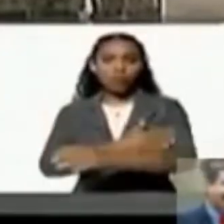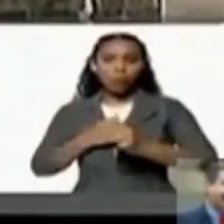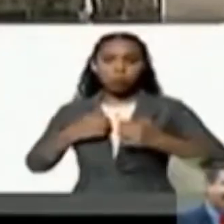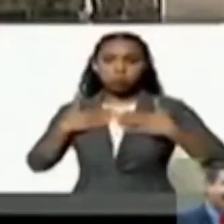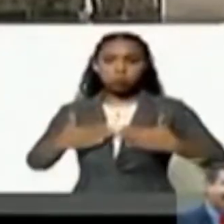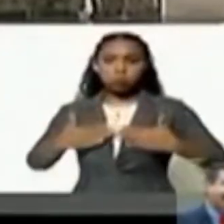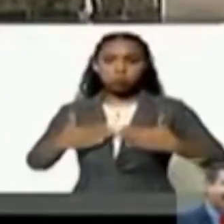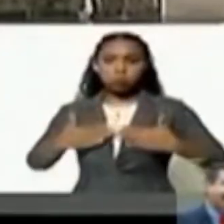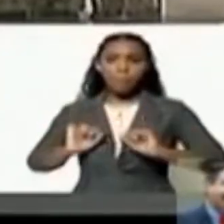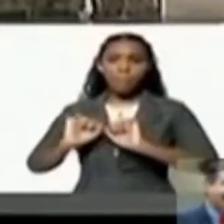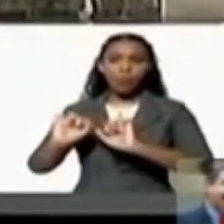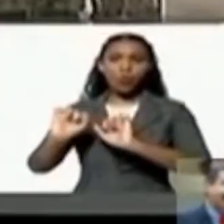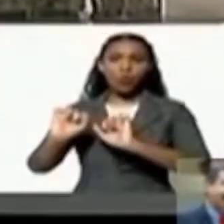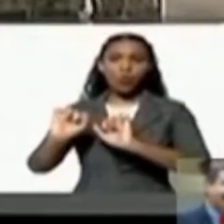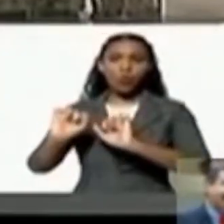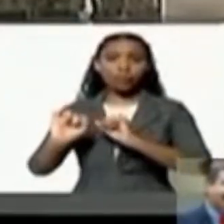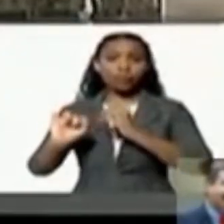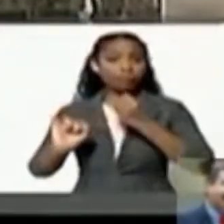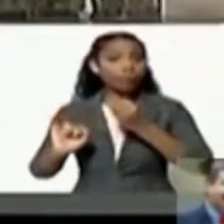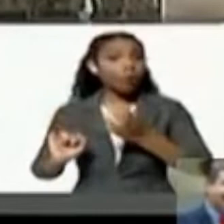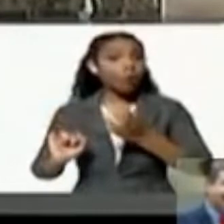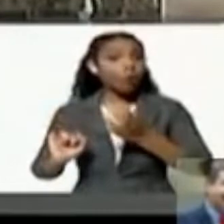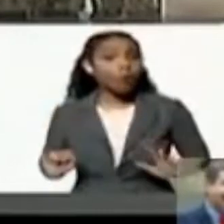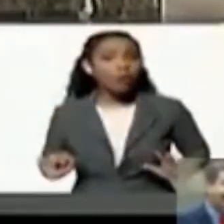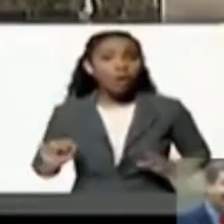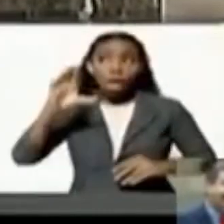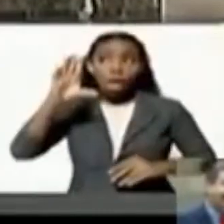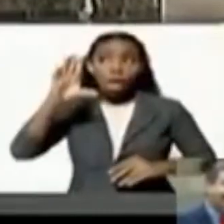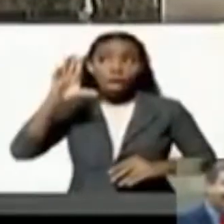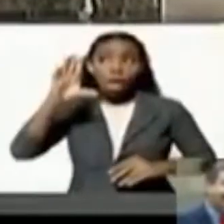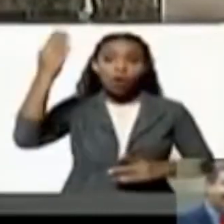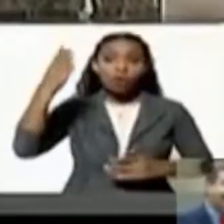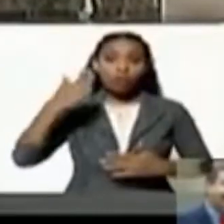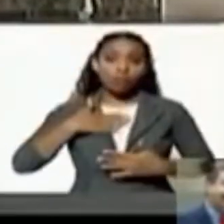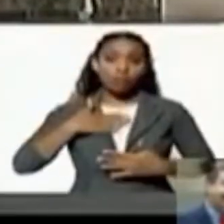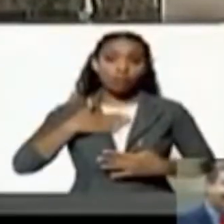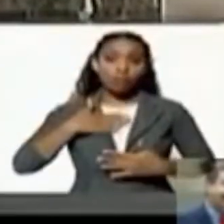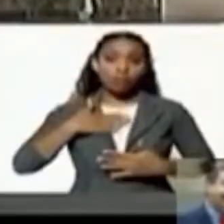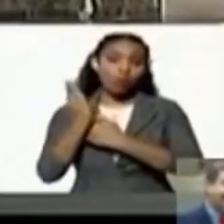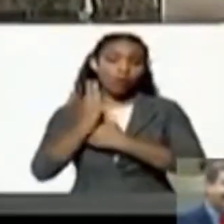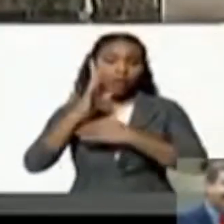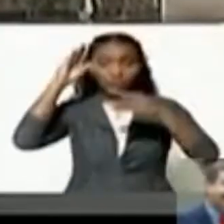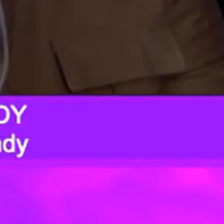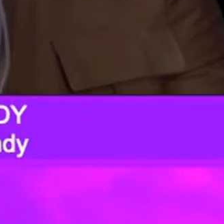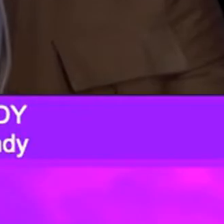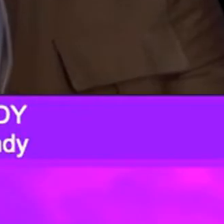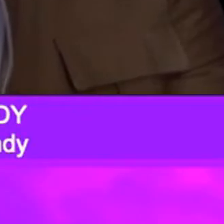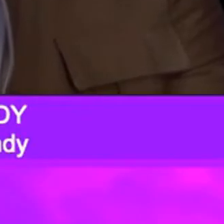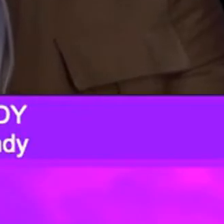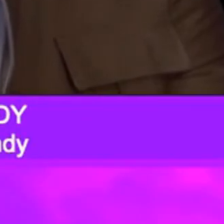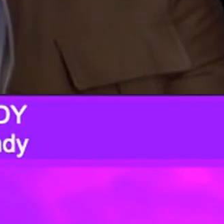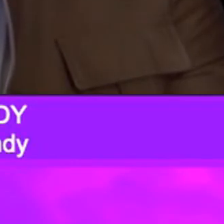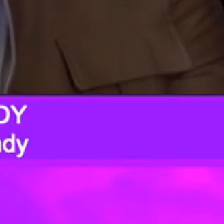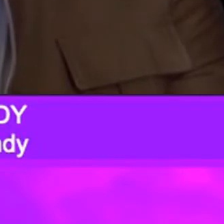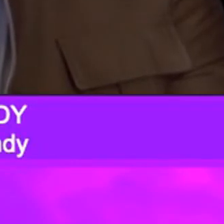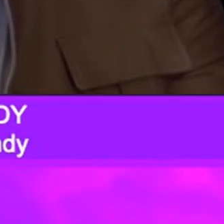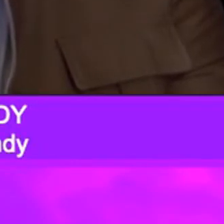¿No? Bueno, que Dios me cuide, el doctor José Gregorio Hernández siempre me cuide.